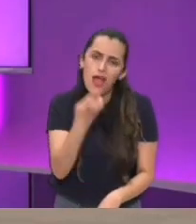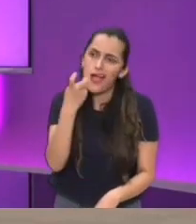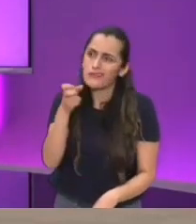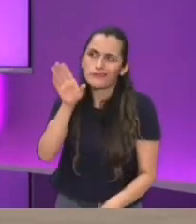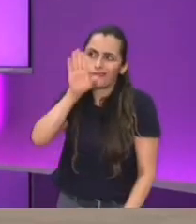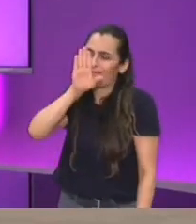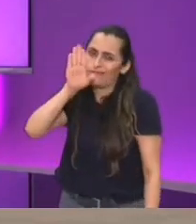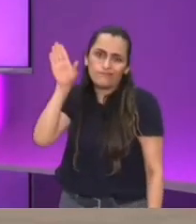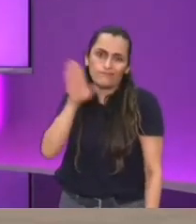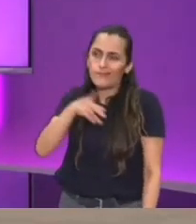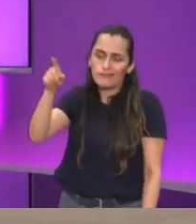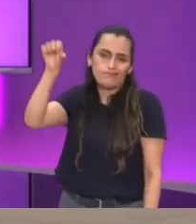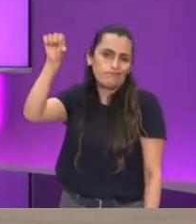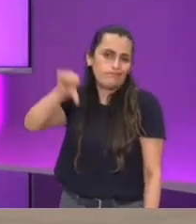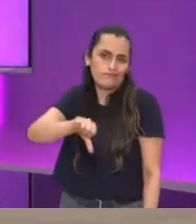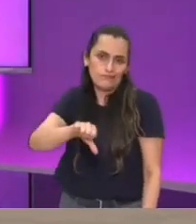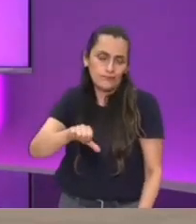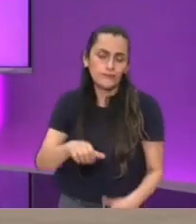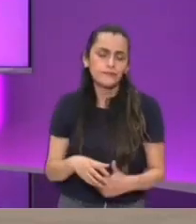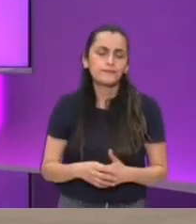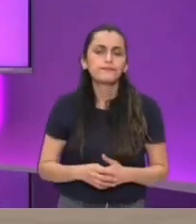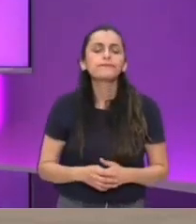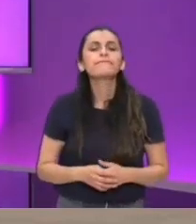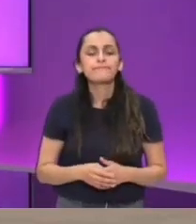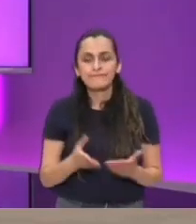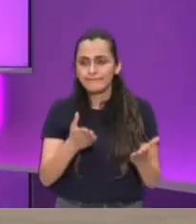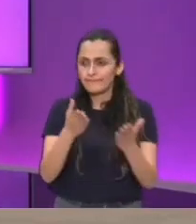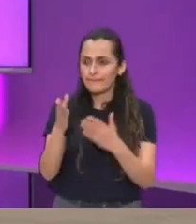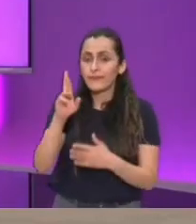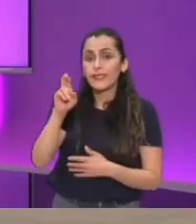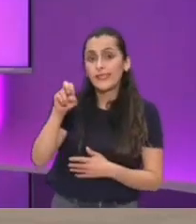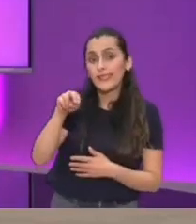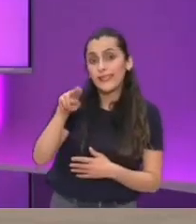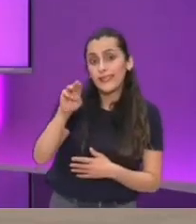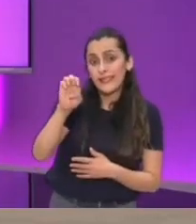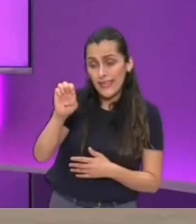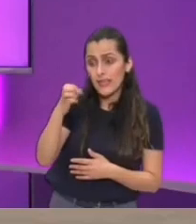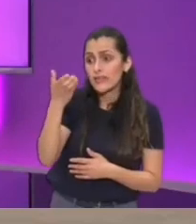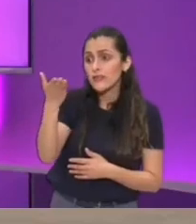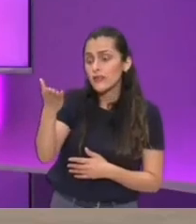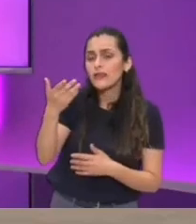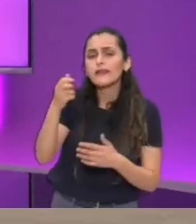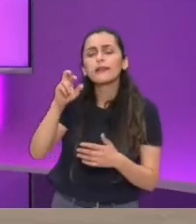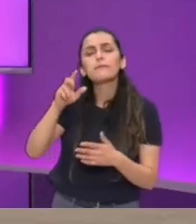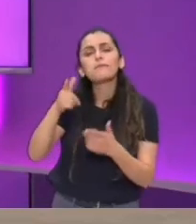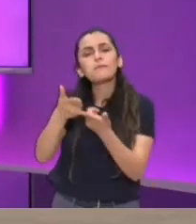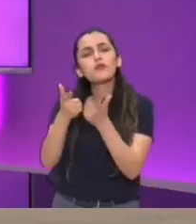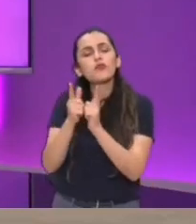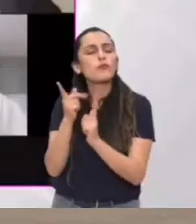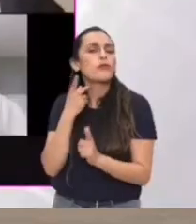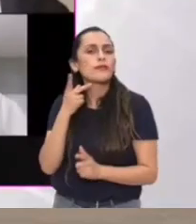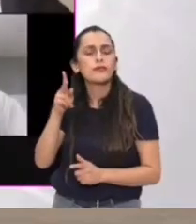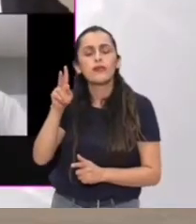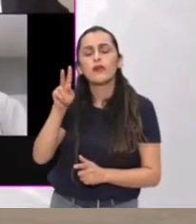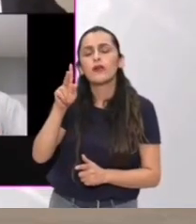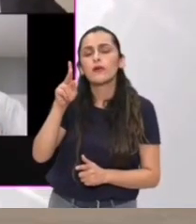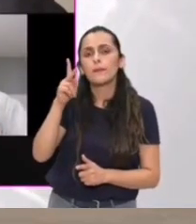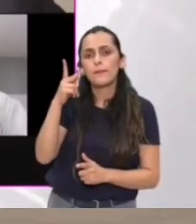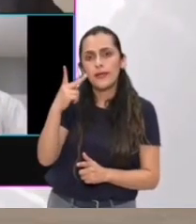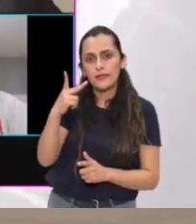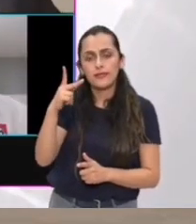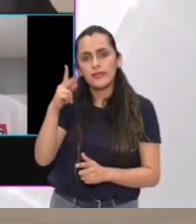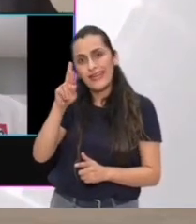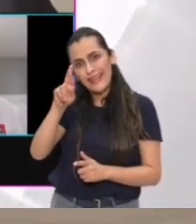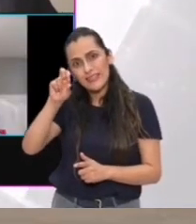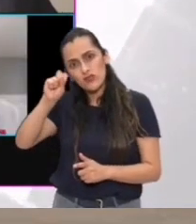tiene la palabra René Fujiwara, del Partido Redes Sociales Progresistas. Adelante, René.